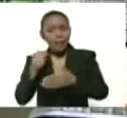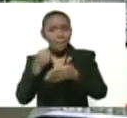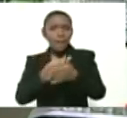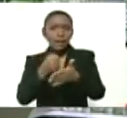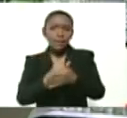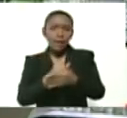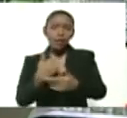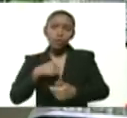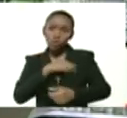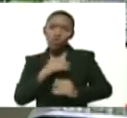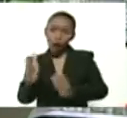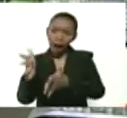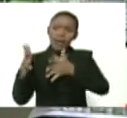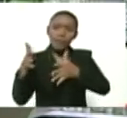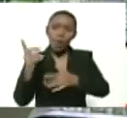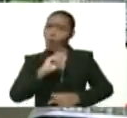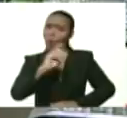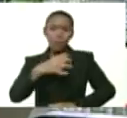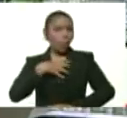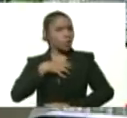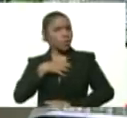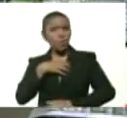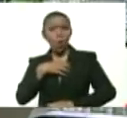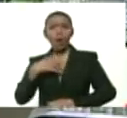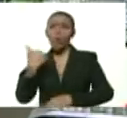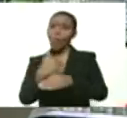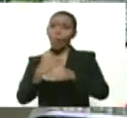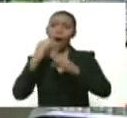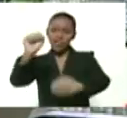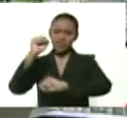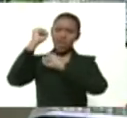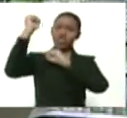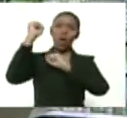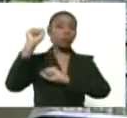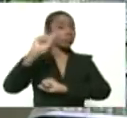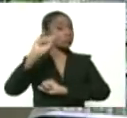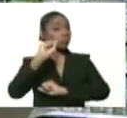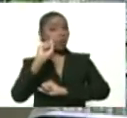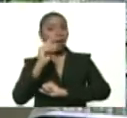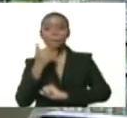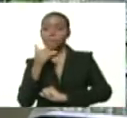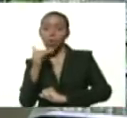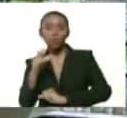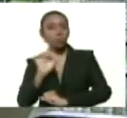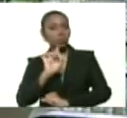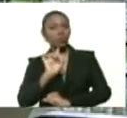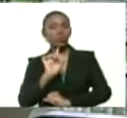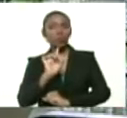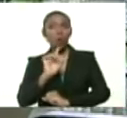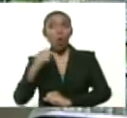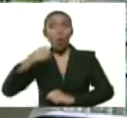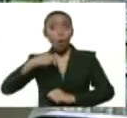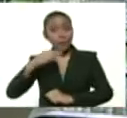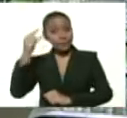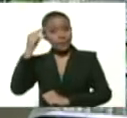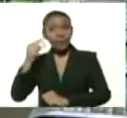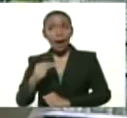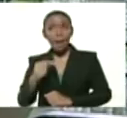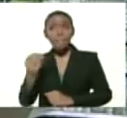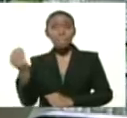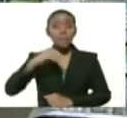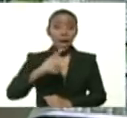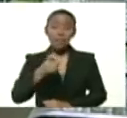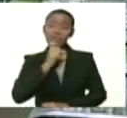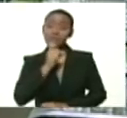que estamos ganando, pero no podemos cantar victoria tan pronto. Vienen días más